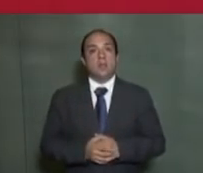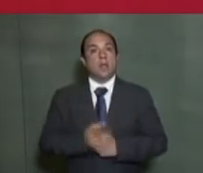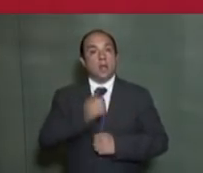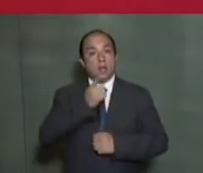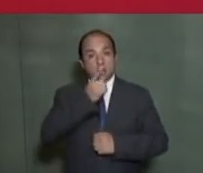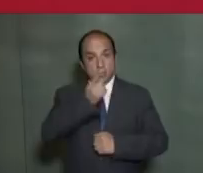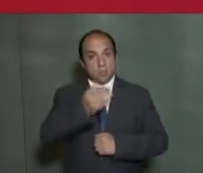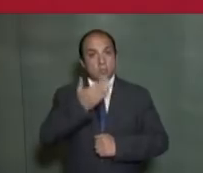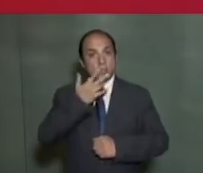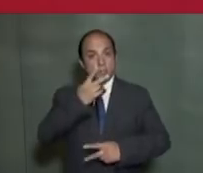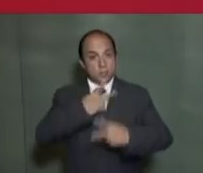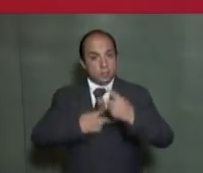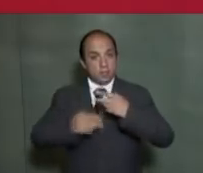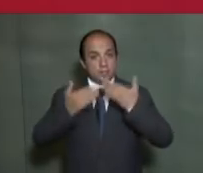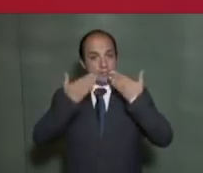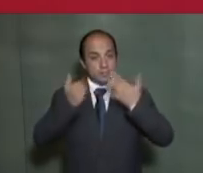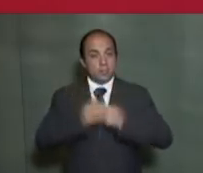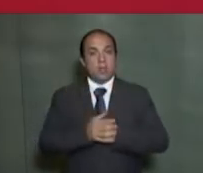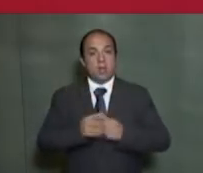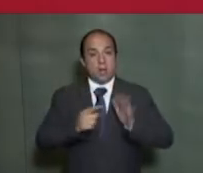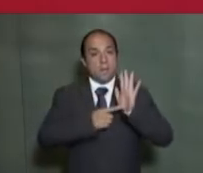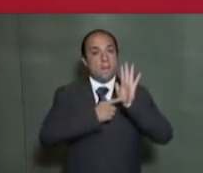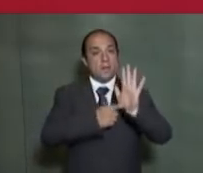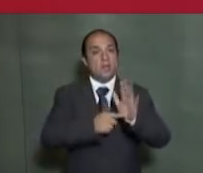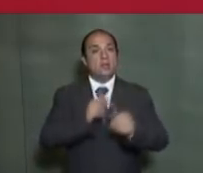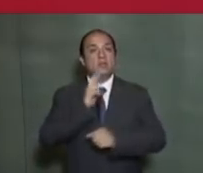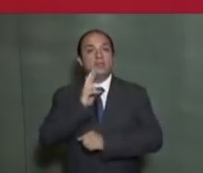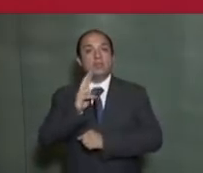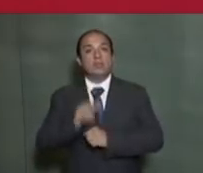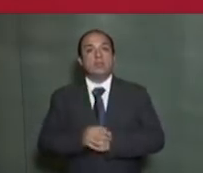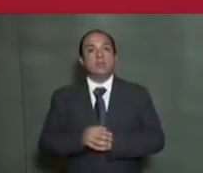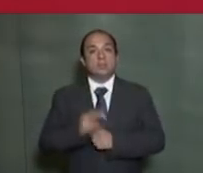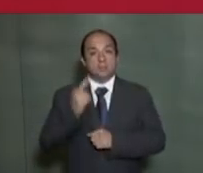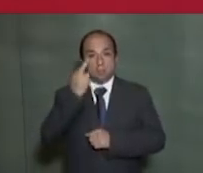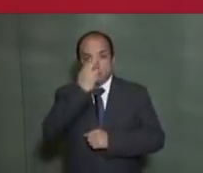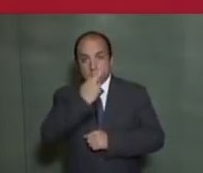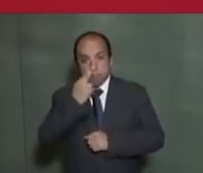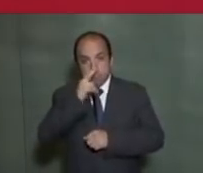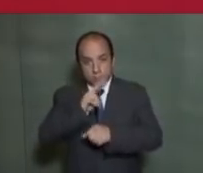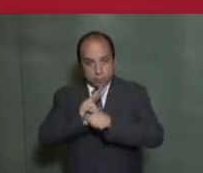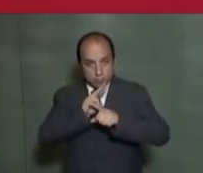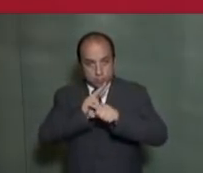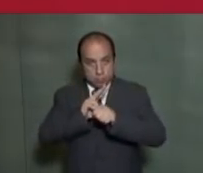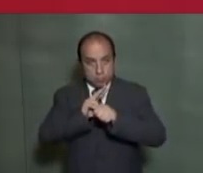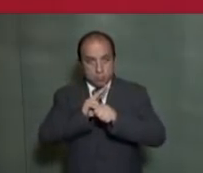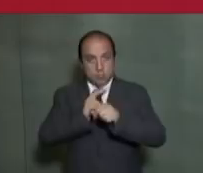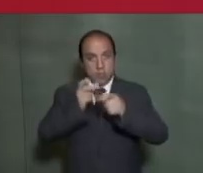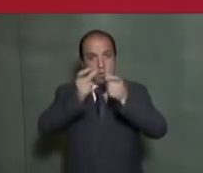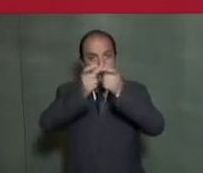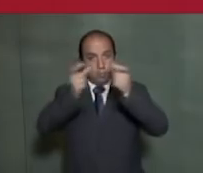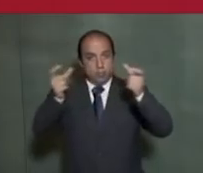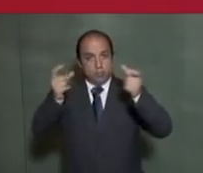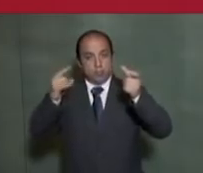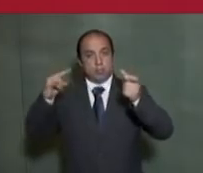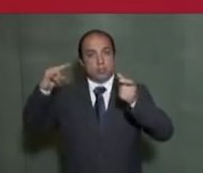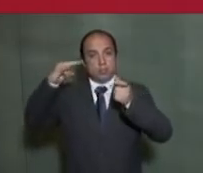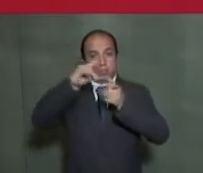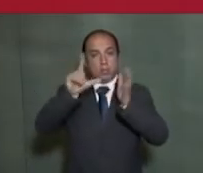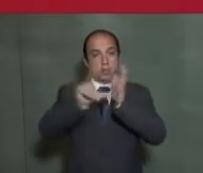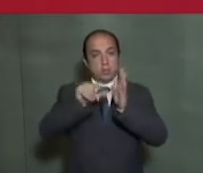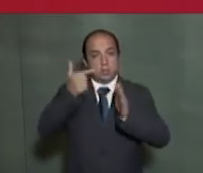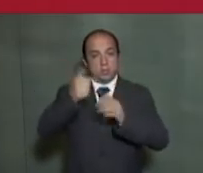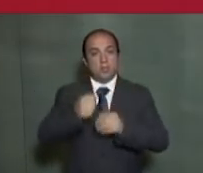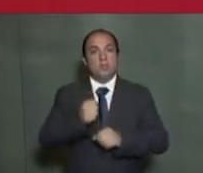bienvenidas a la presentación de resultados de la inspección física del tramo elevado de la línea 12 del Sistema de